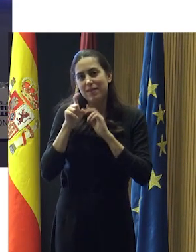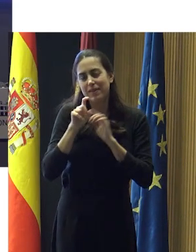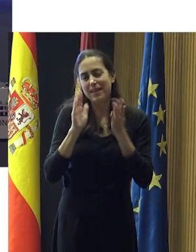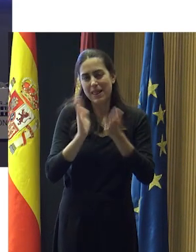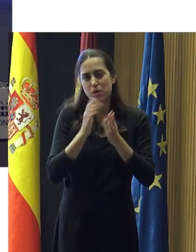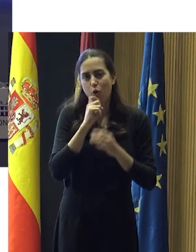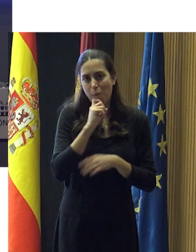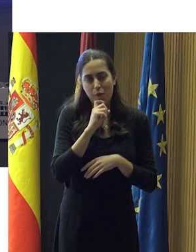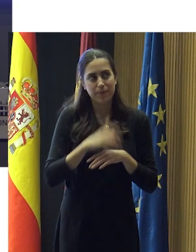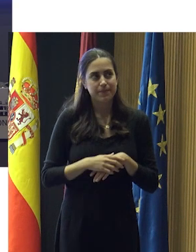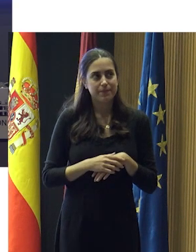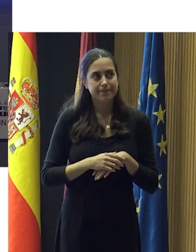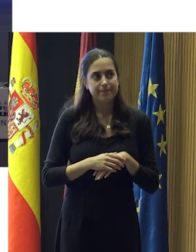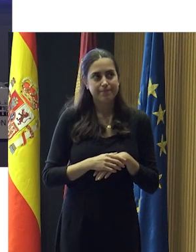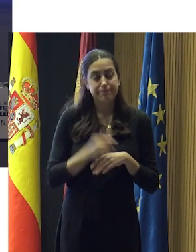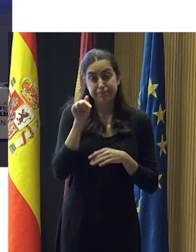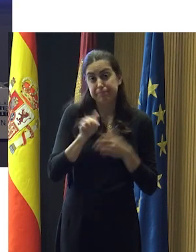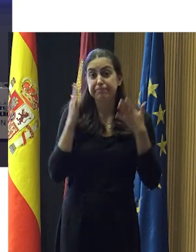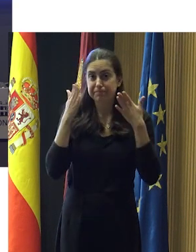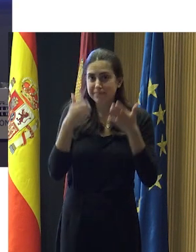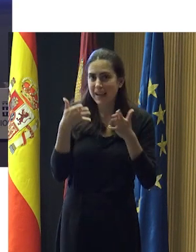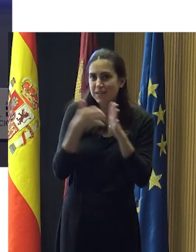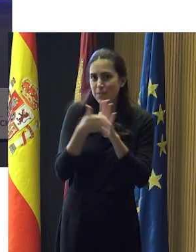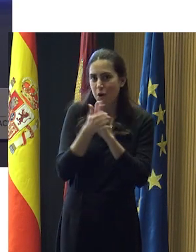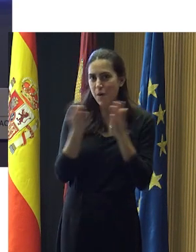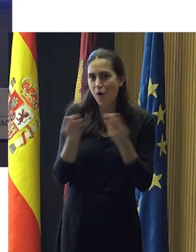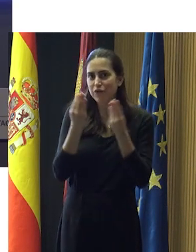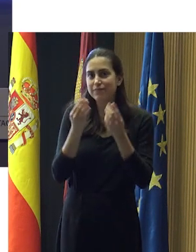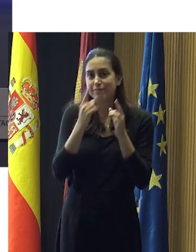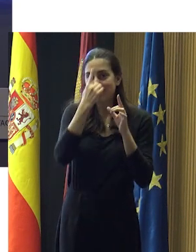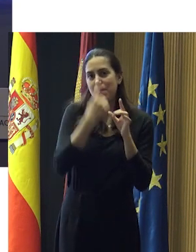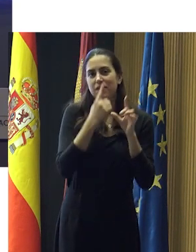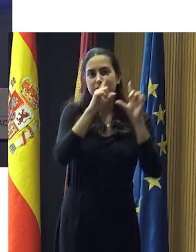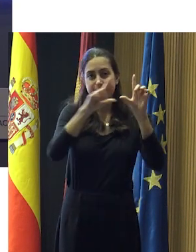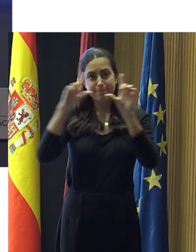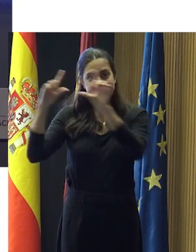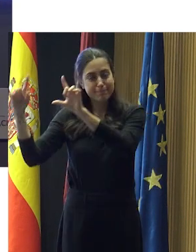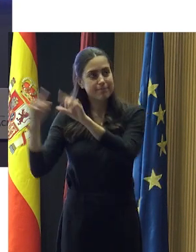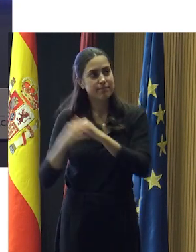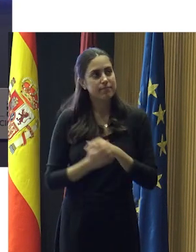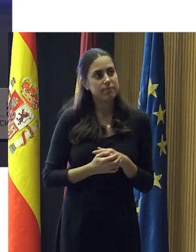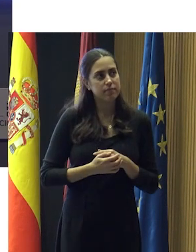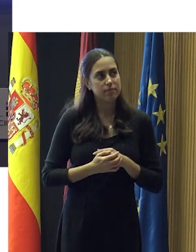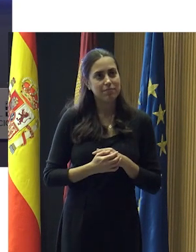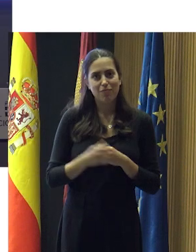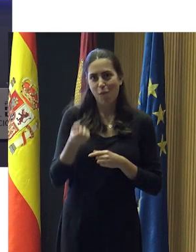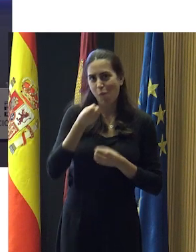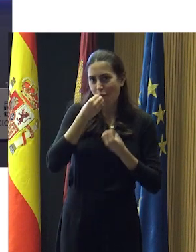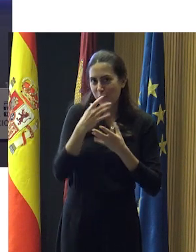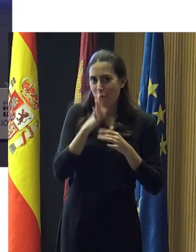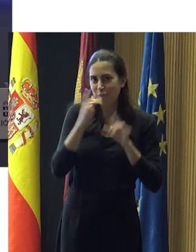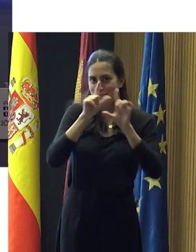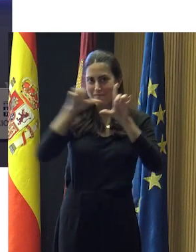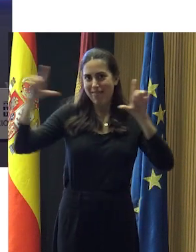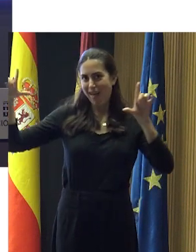esto un poquito más detenidamente, te doy esta imagen. Aquí podemos ver, qué bien, esta pantalla es súper grande, es que yo la veo aquí